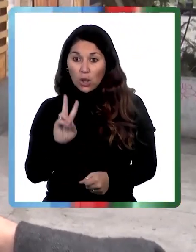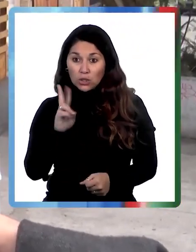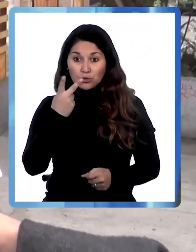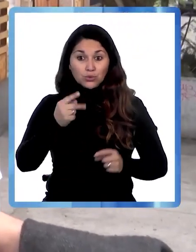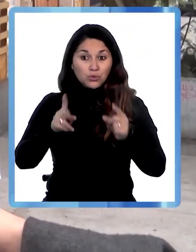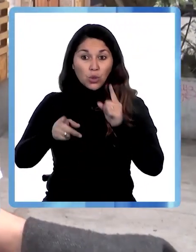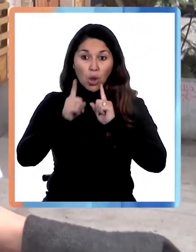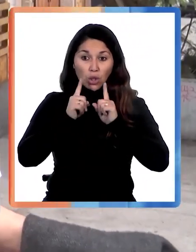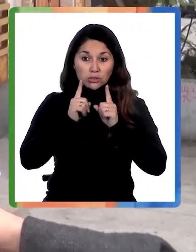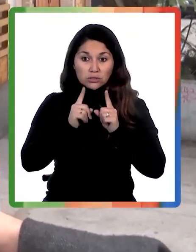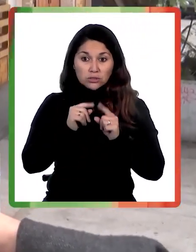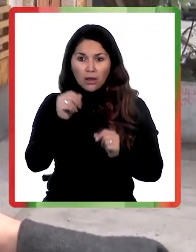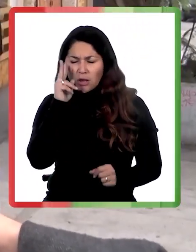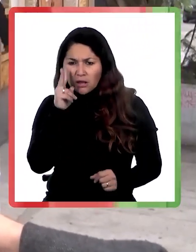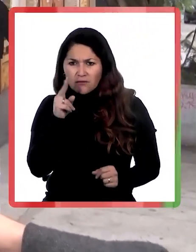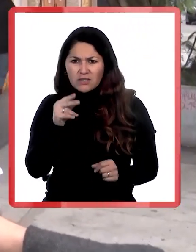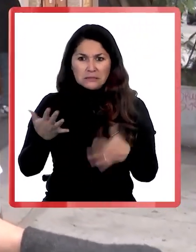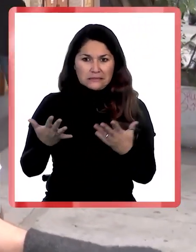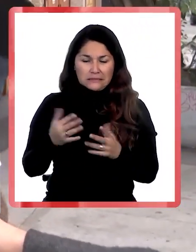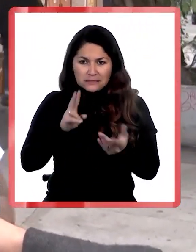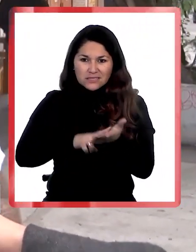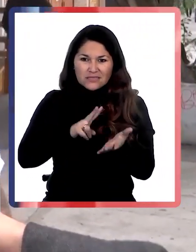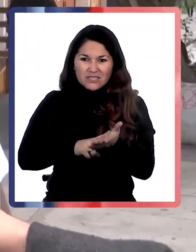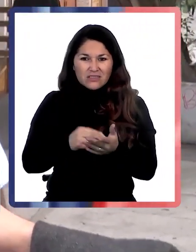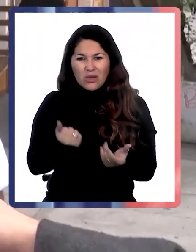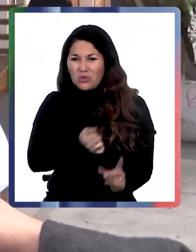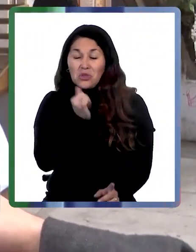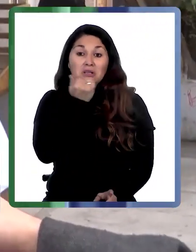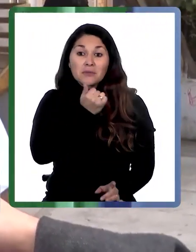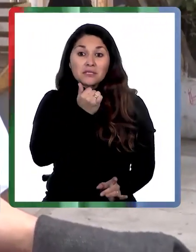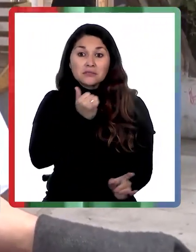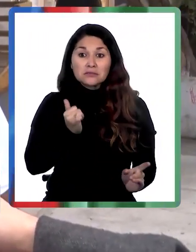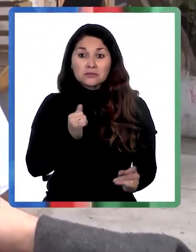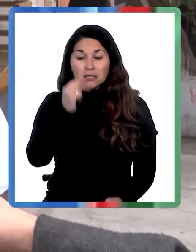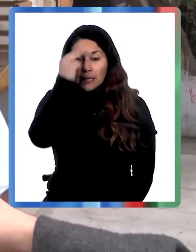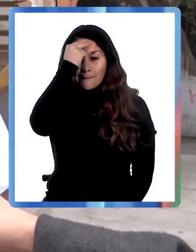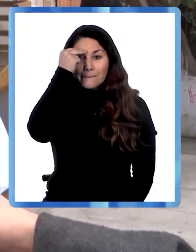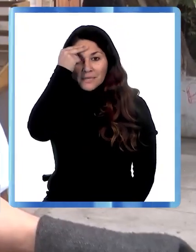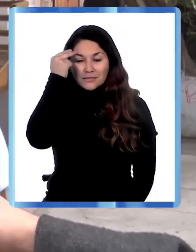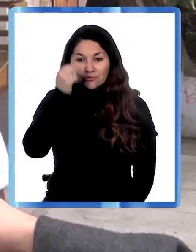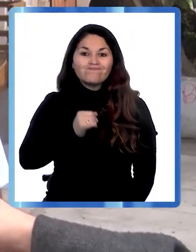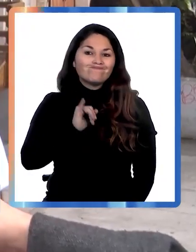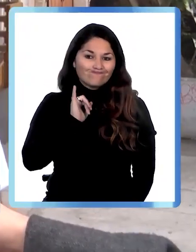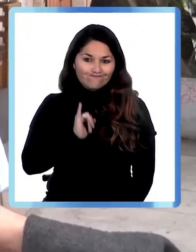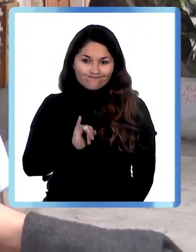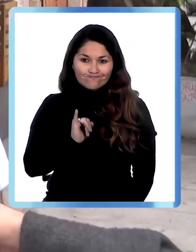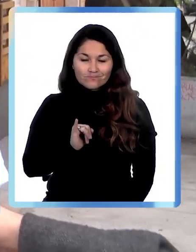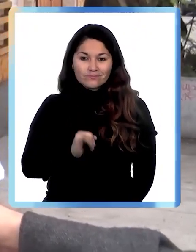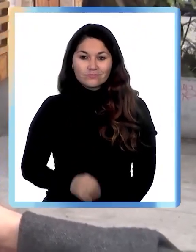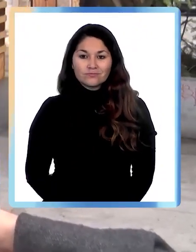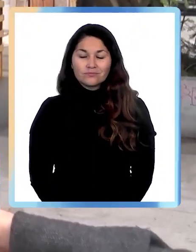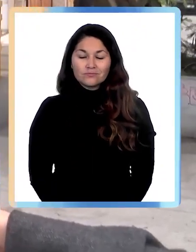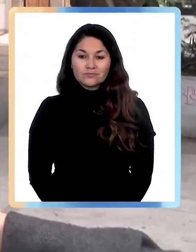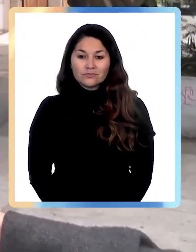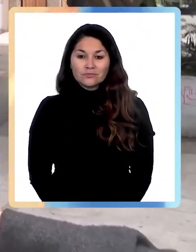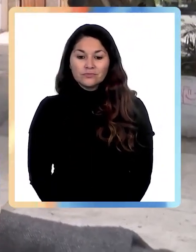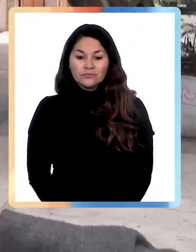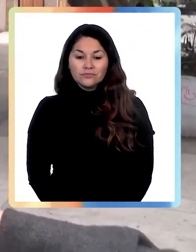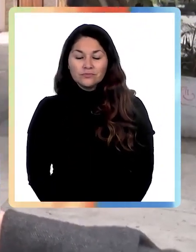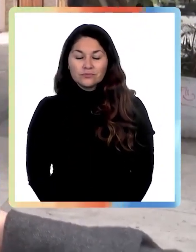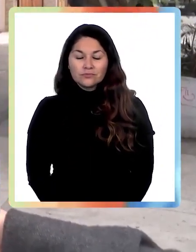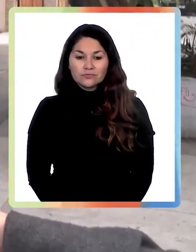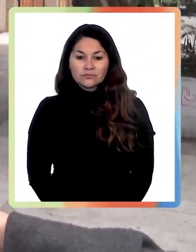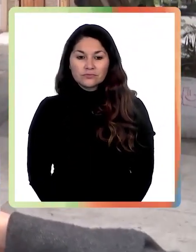le hicimos un segundo examen para ver si Dante tenía la enfermedad o se habían equivocado y no eh repetimos el examen en marzo y nos dicen que Dante tenía